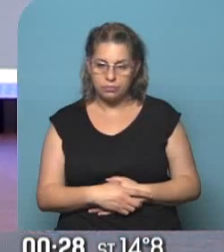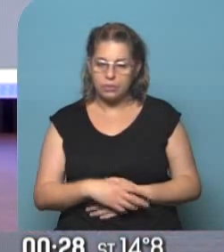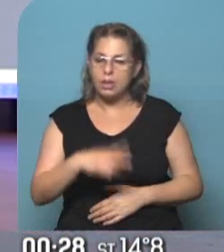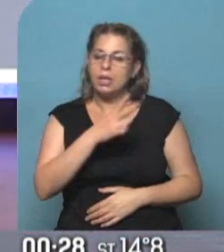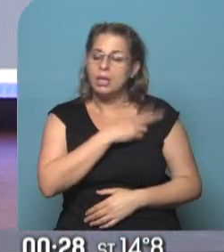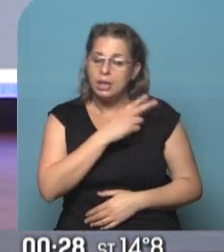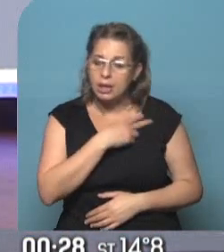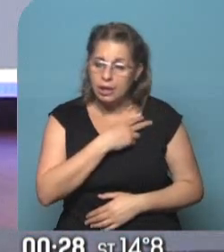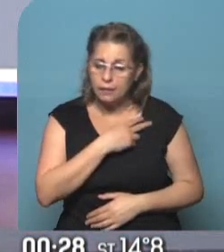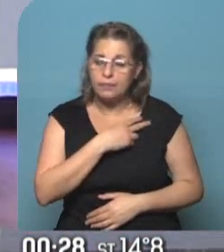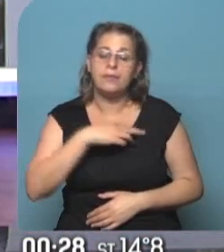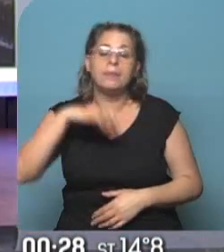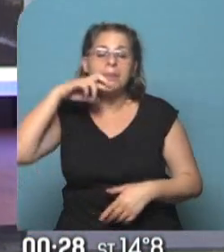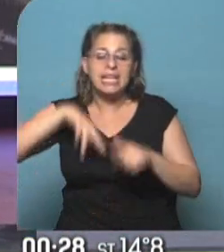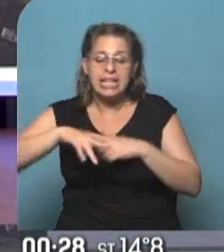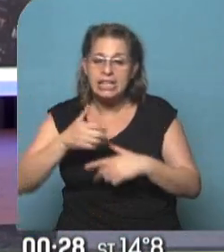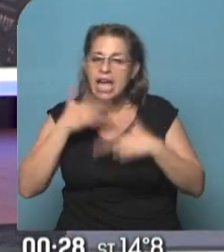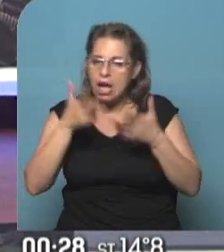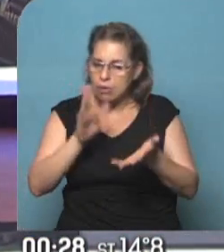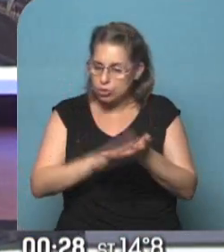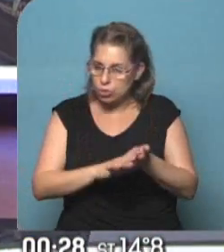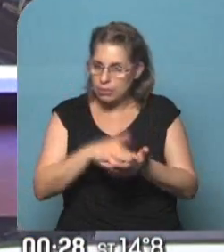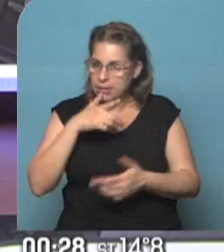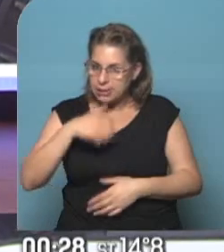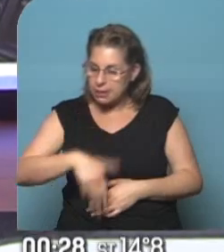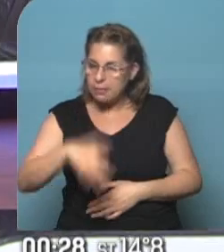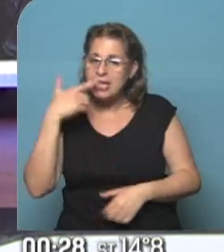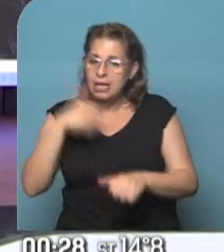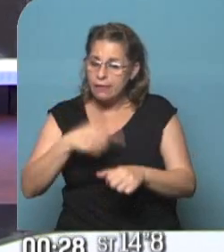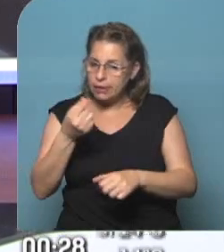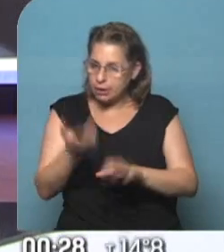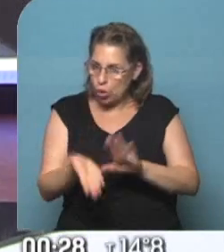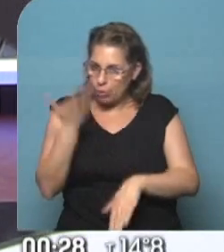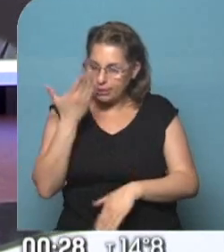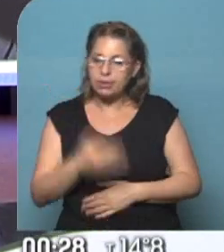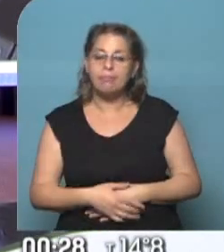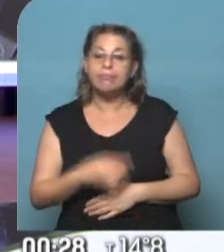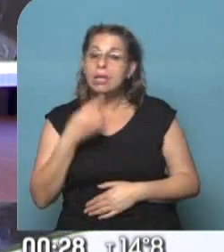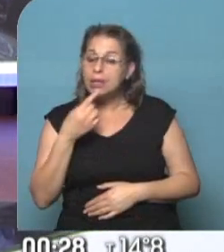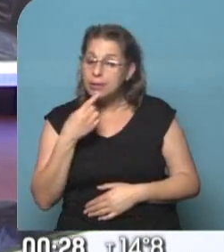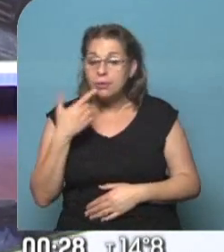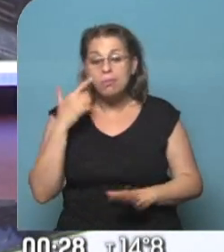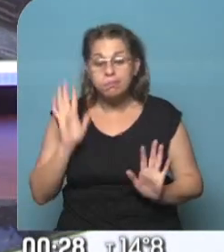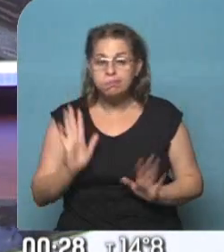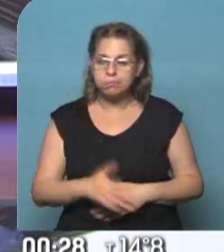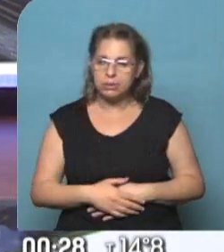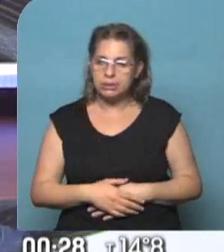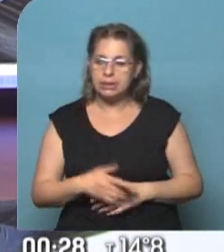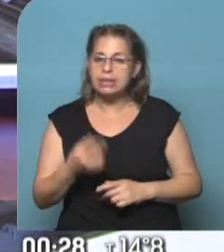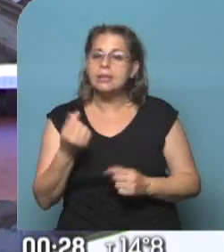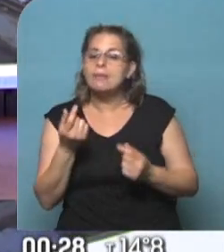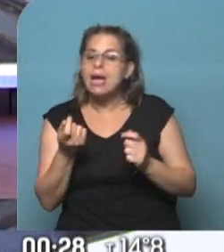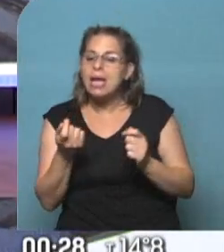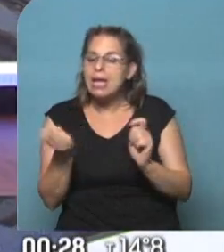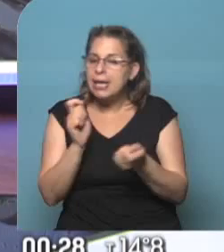el jefe de gabinete Marcos Peña habló del eventual aumento de las naftas. Dijo que es un riesgo de las variables que